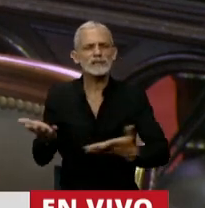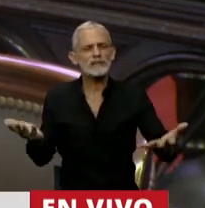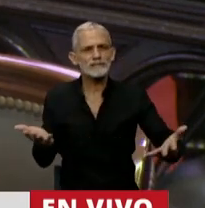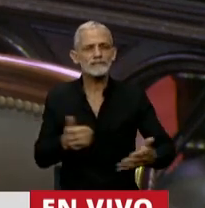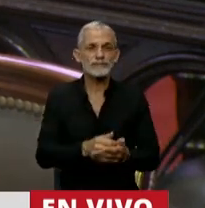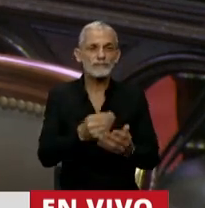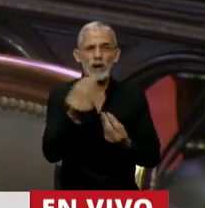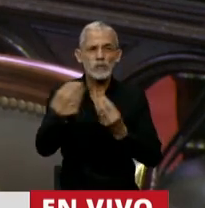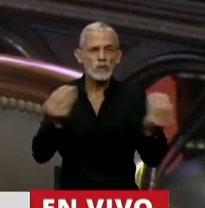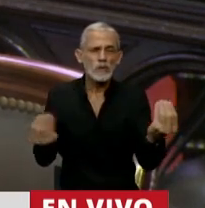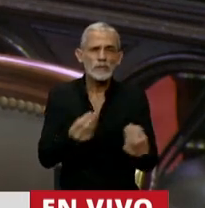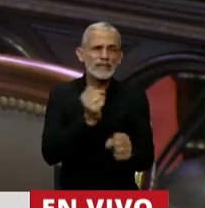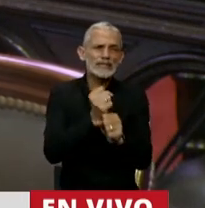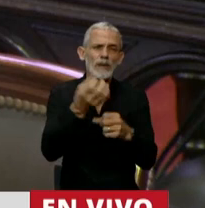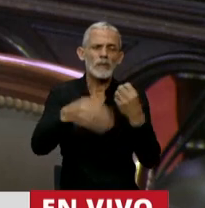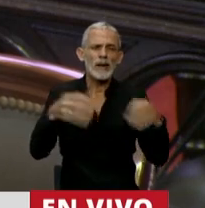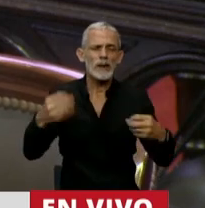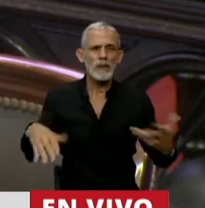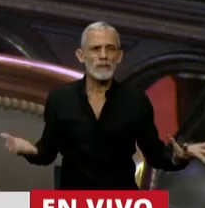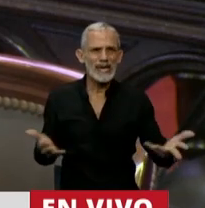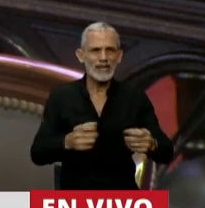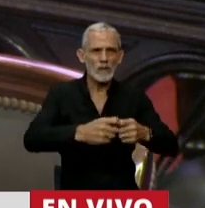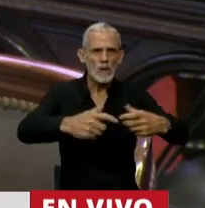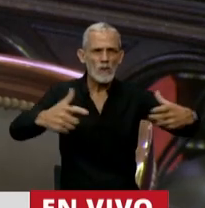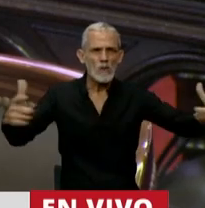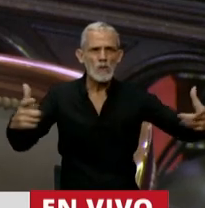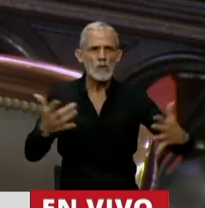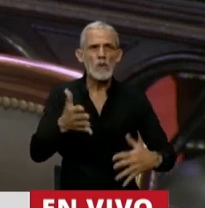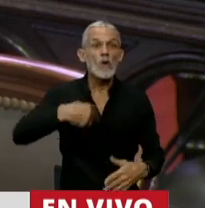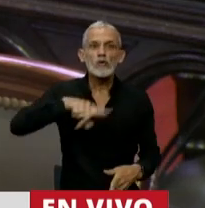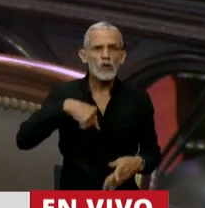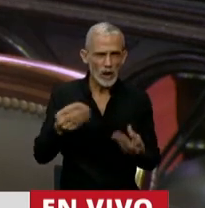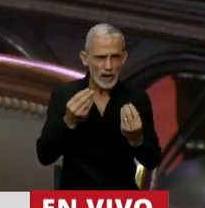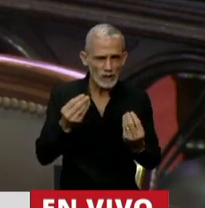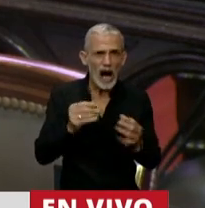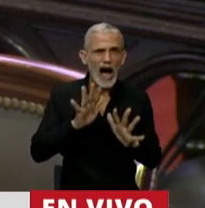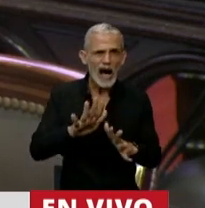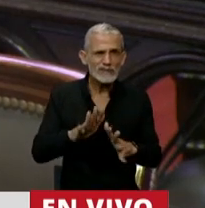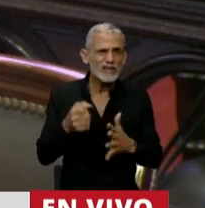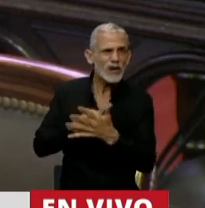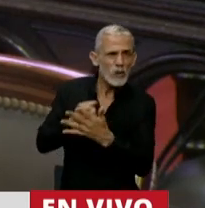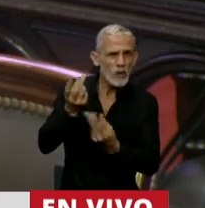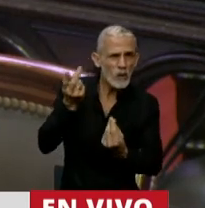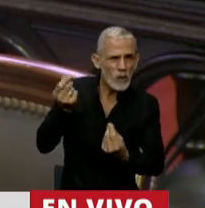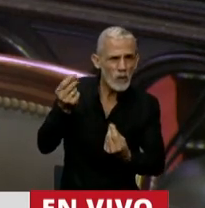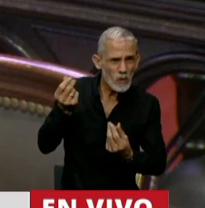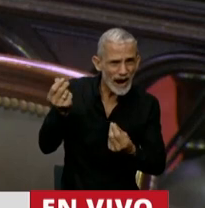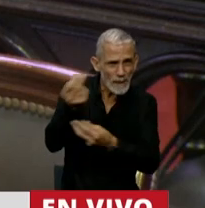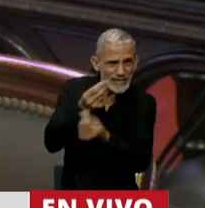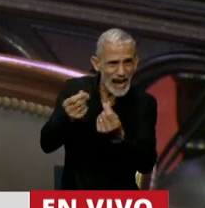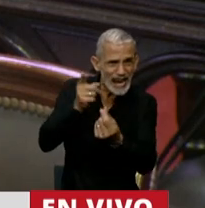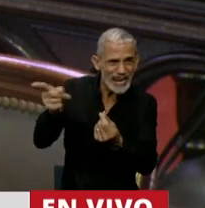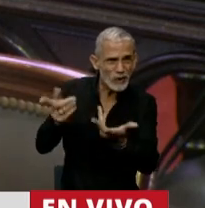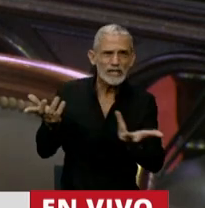el desempleo no ha hecho más que crecer, ¿nosotros vamos a seguir combatiendo al capital?